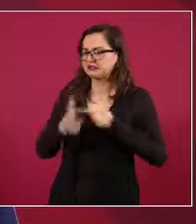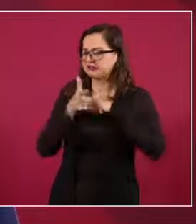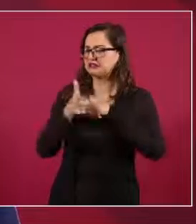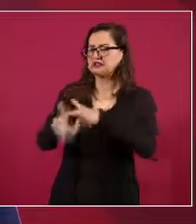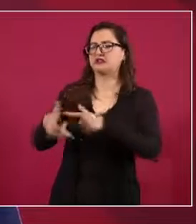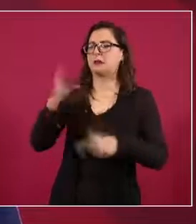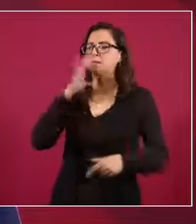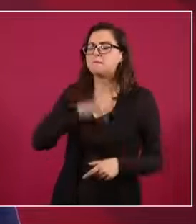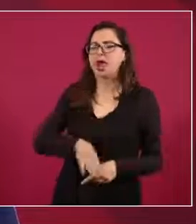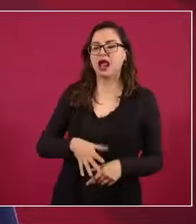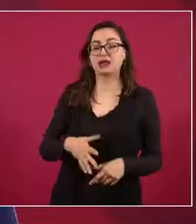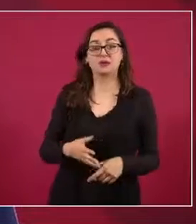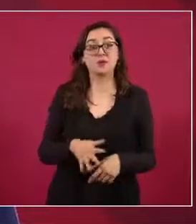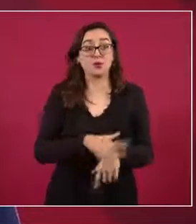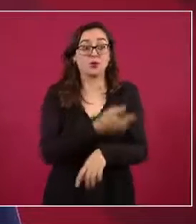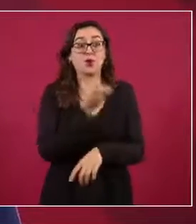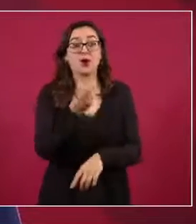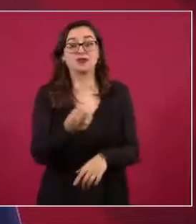Entonces,